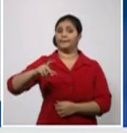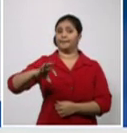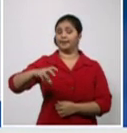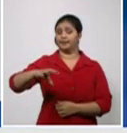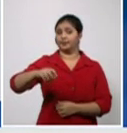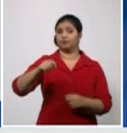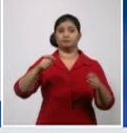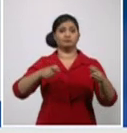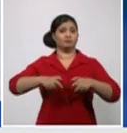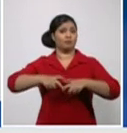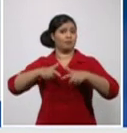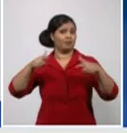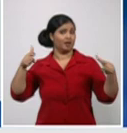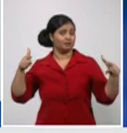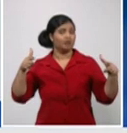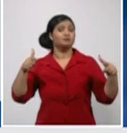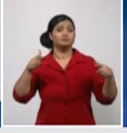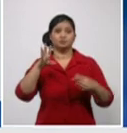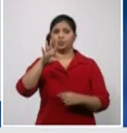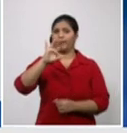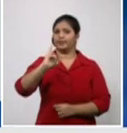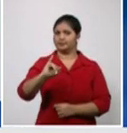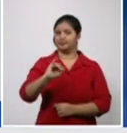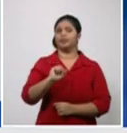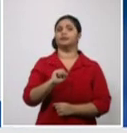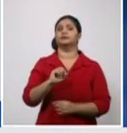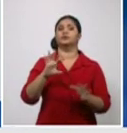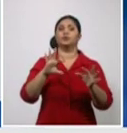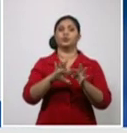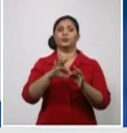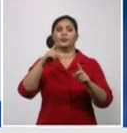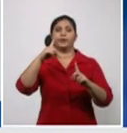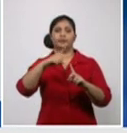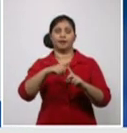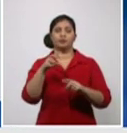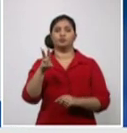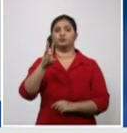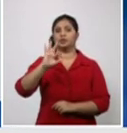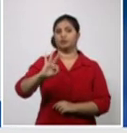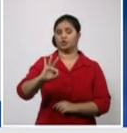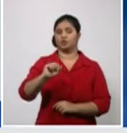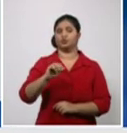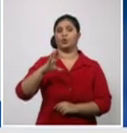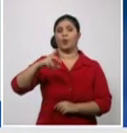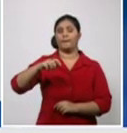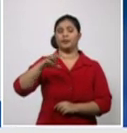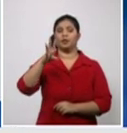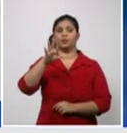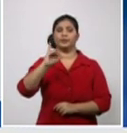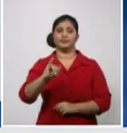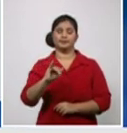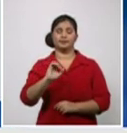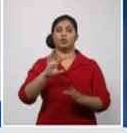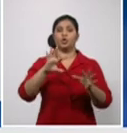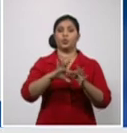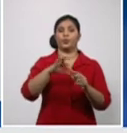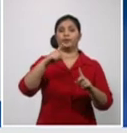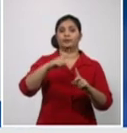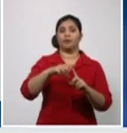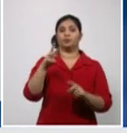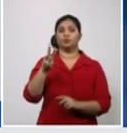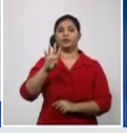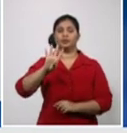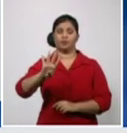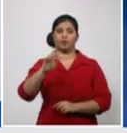va a la disminución, igual que Guantánamo, Pinar 46, Guantánamo 34, Ciego de